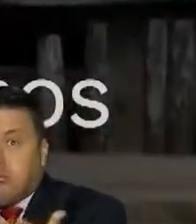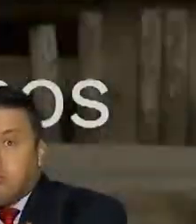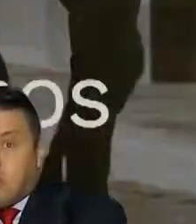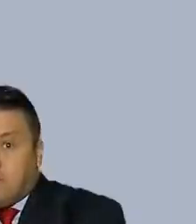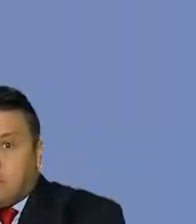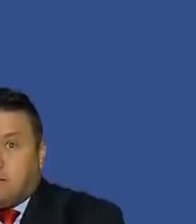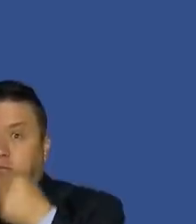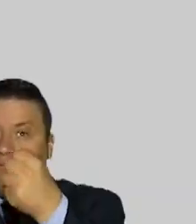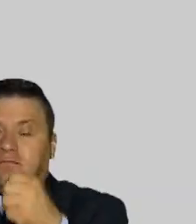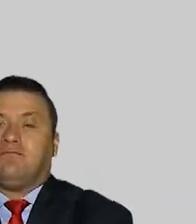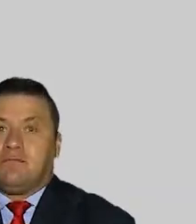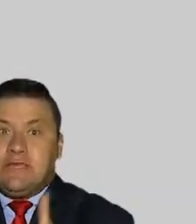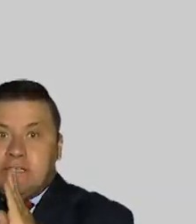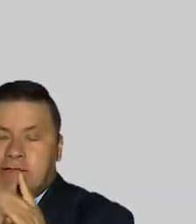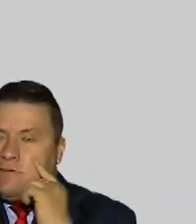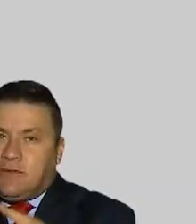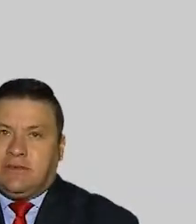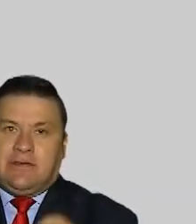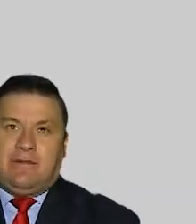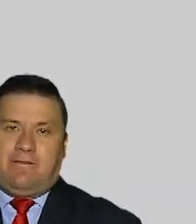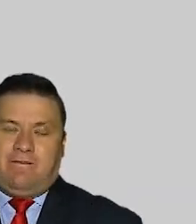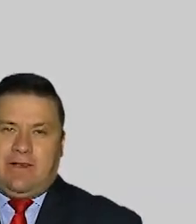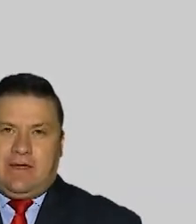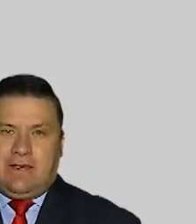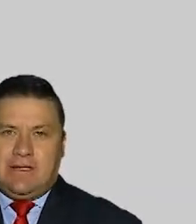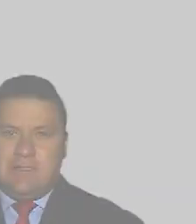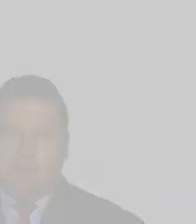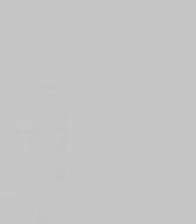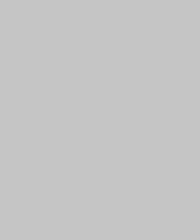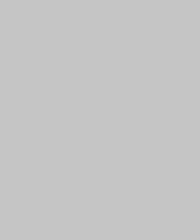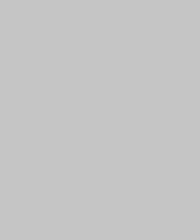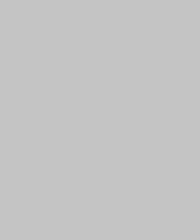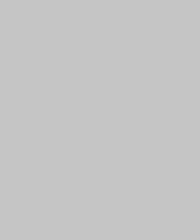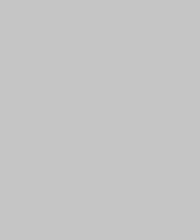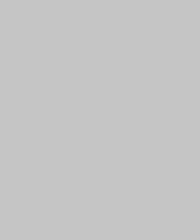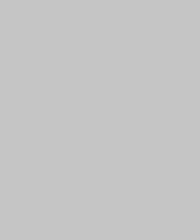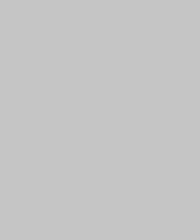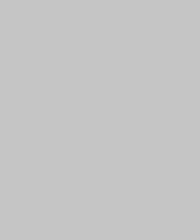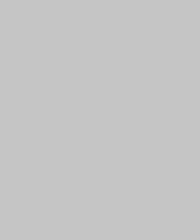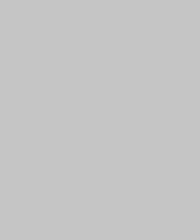en recompensas. Su información salva vidas.